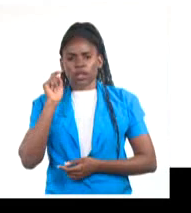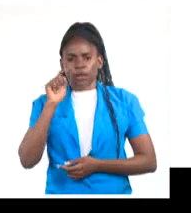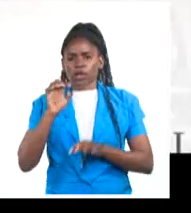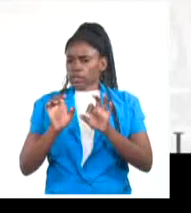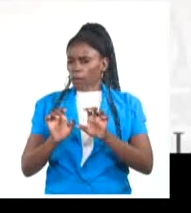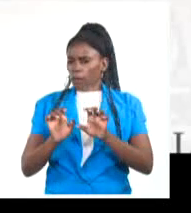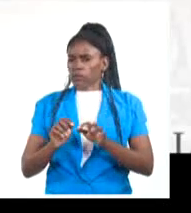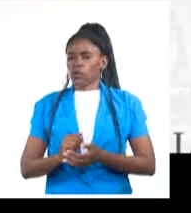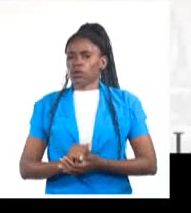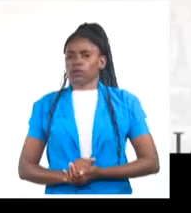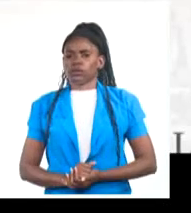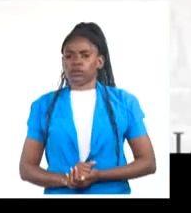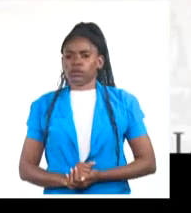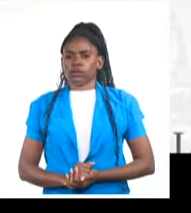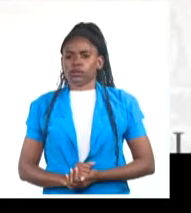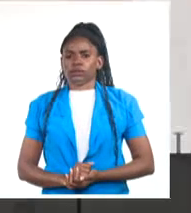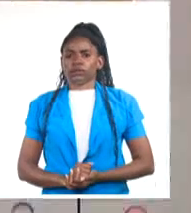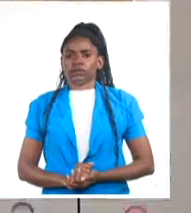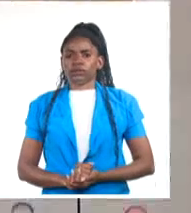de la Televisión Cubana.